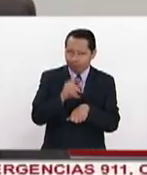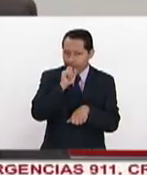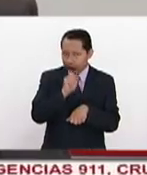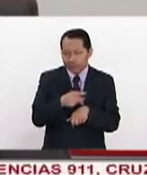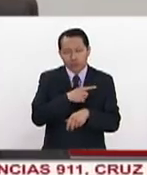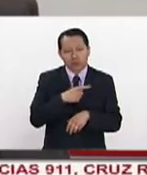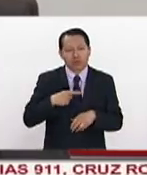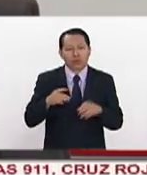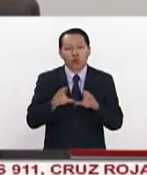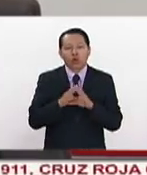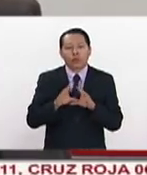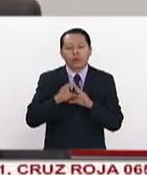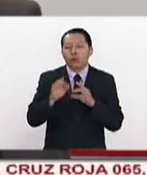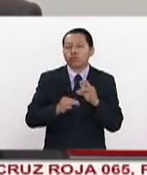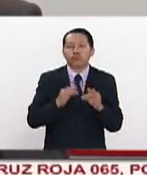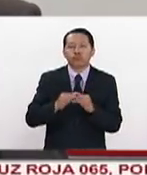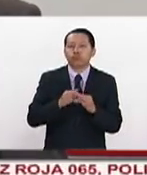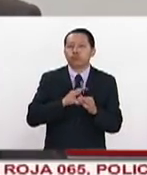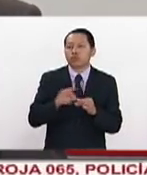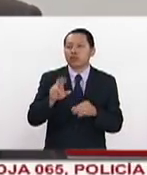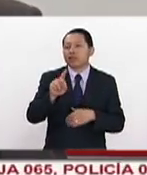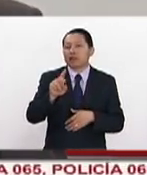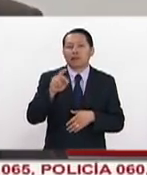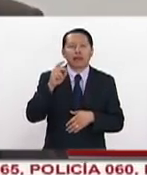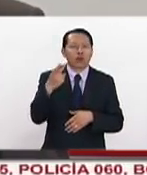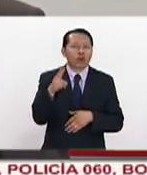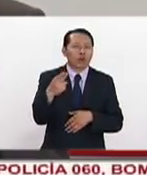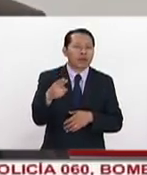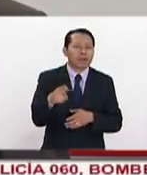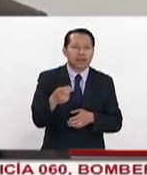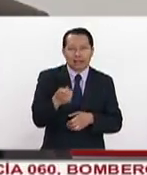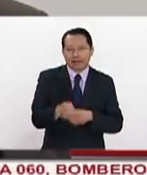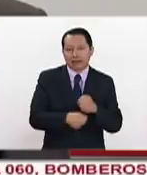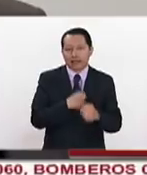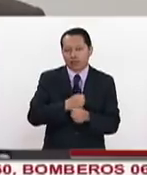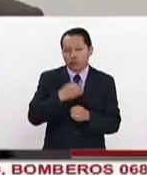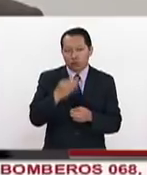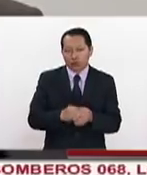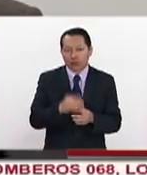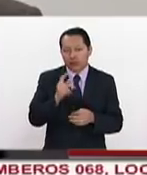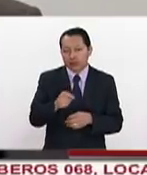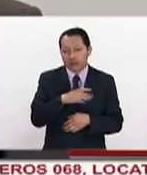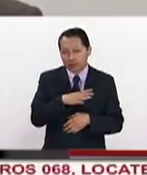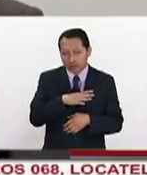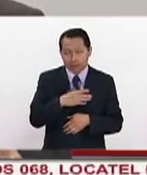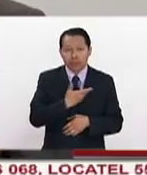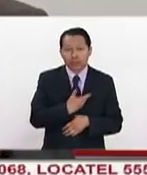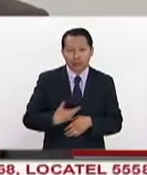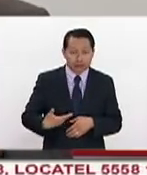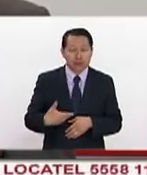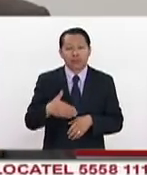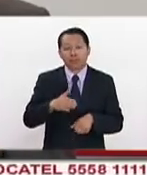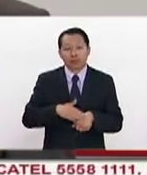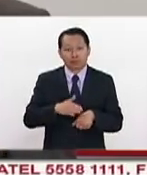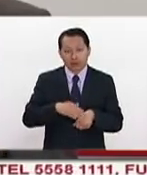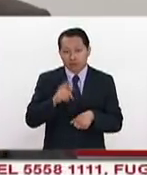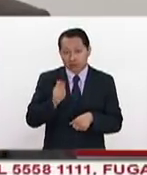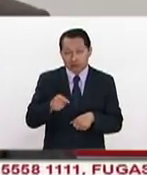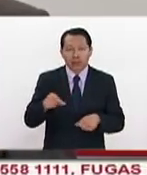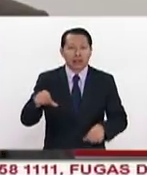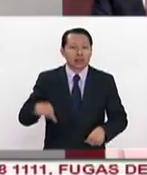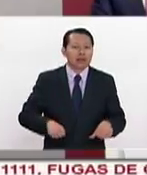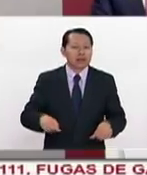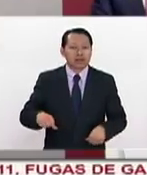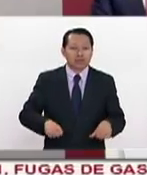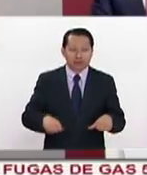se tendrá que culminar a más tardar el 30 de noviembre de este año. De manera tal que el presidente ha incrementado efectivamente sus